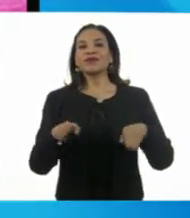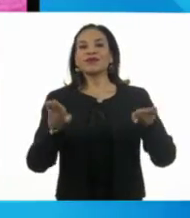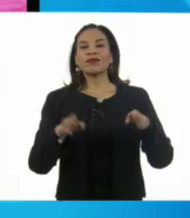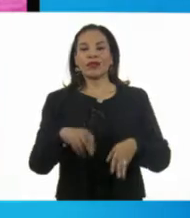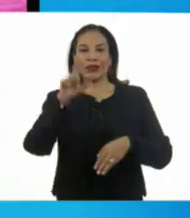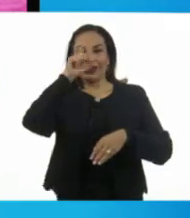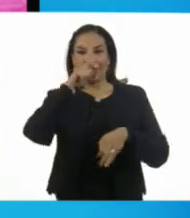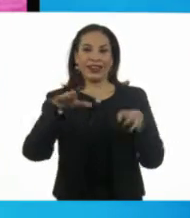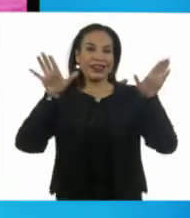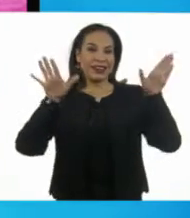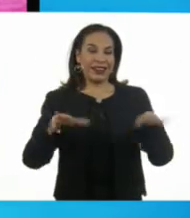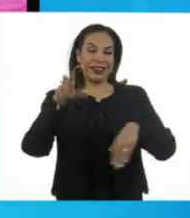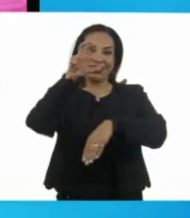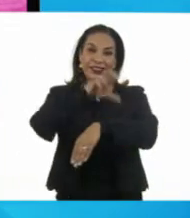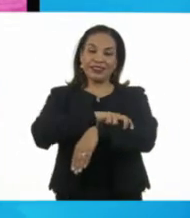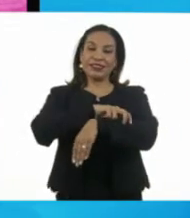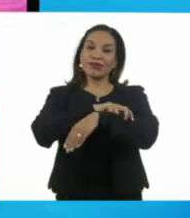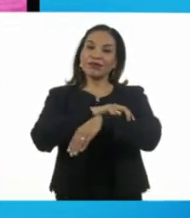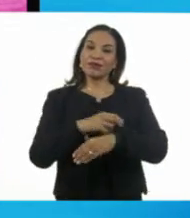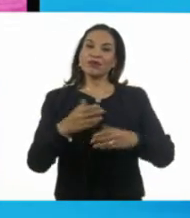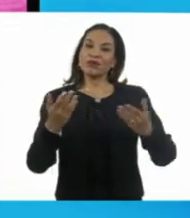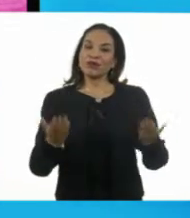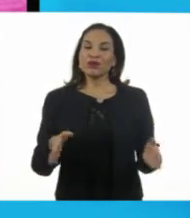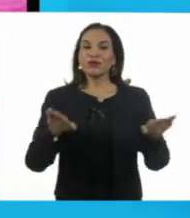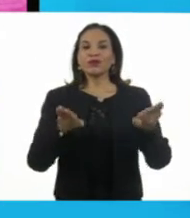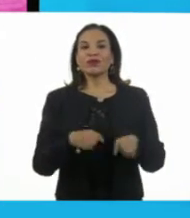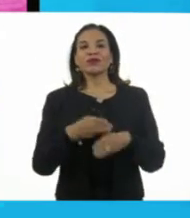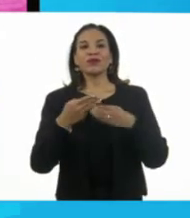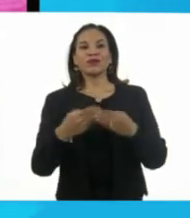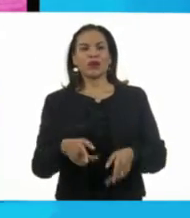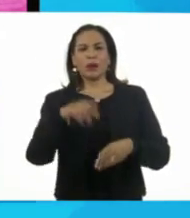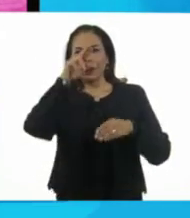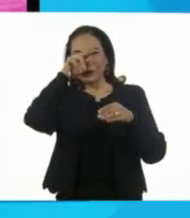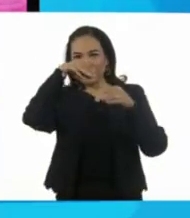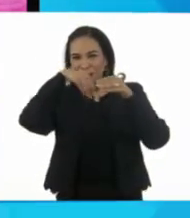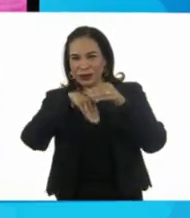y un águila real. Un topo.